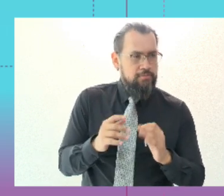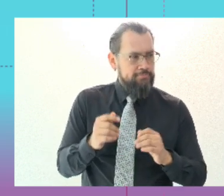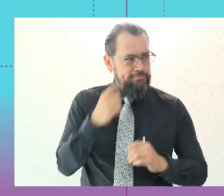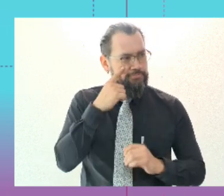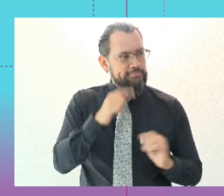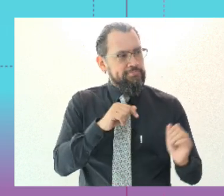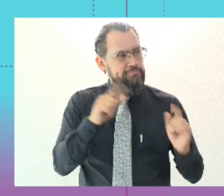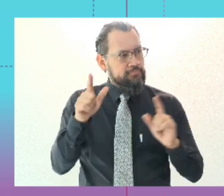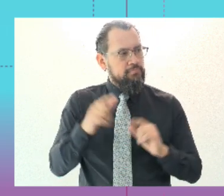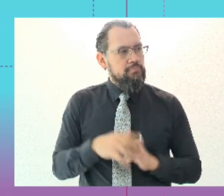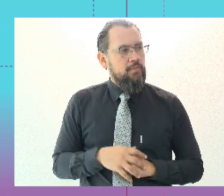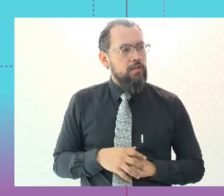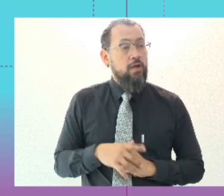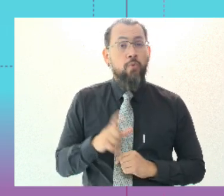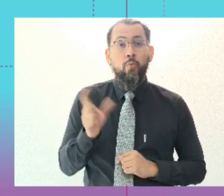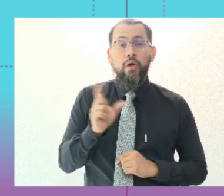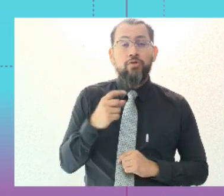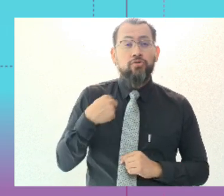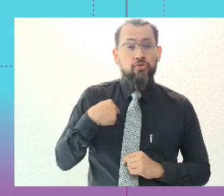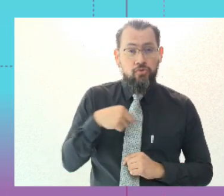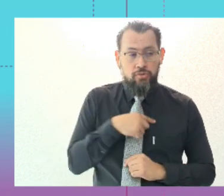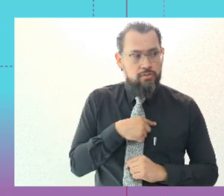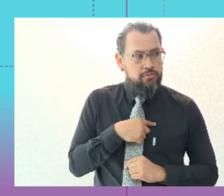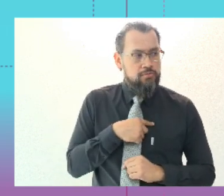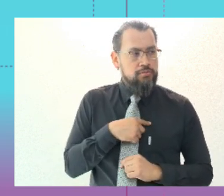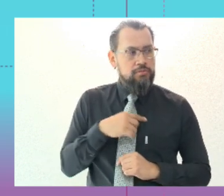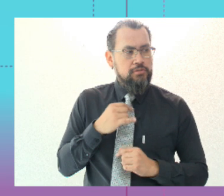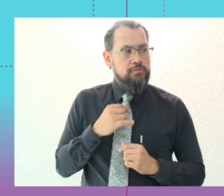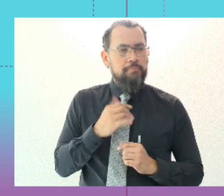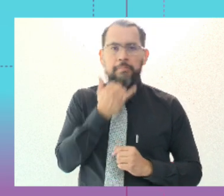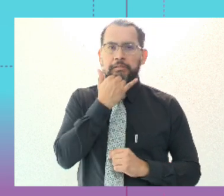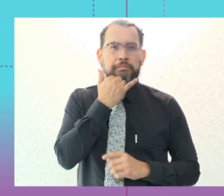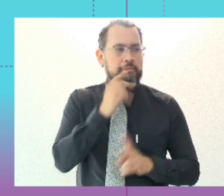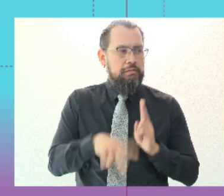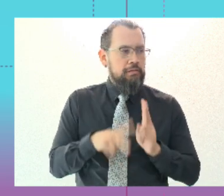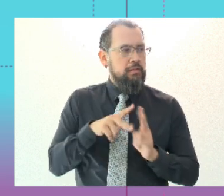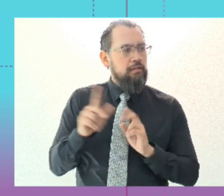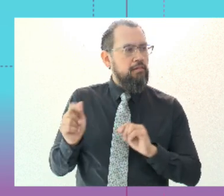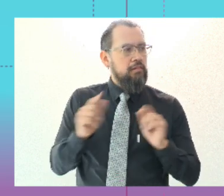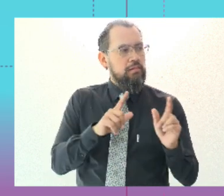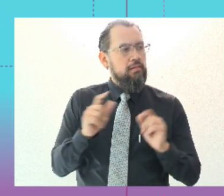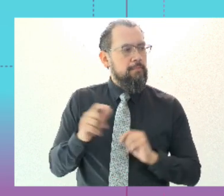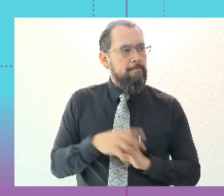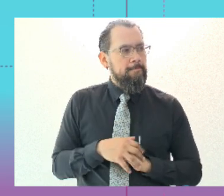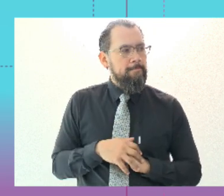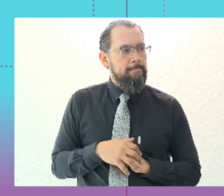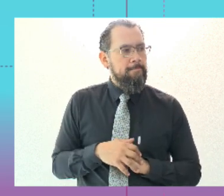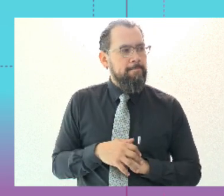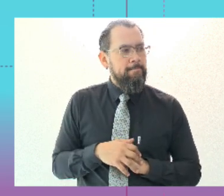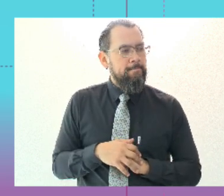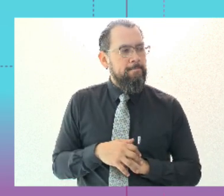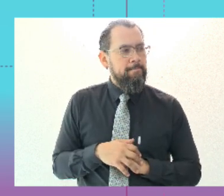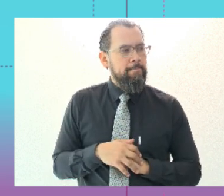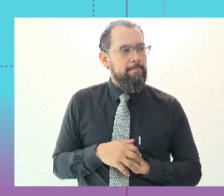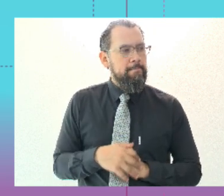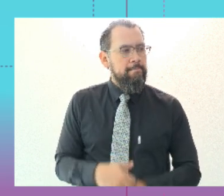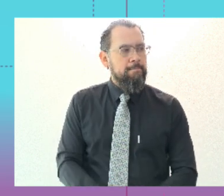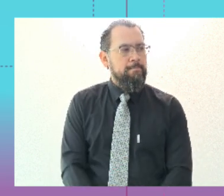favor. En la medida en que no tomamos decisiones, la siguiente, perdón, no les informé. La siguiente, por favor.